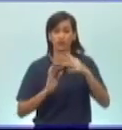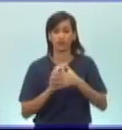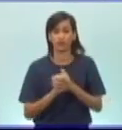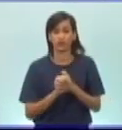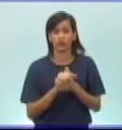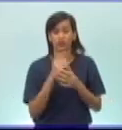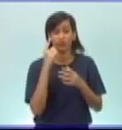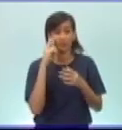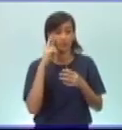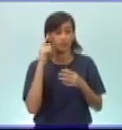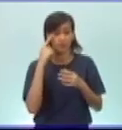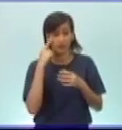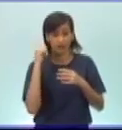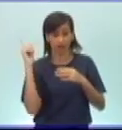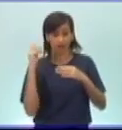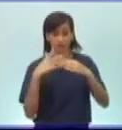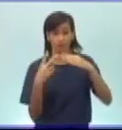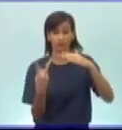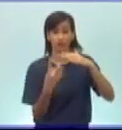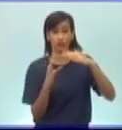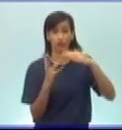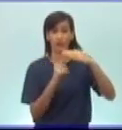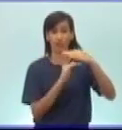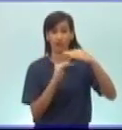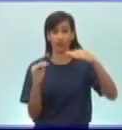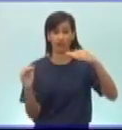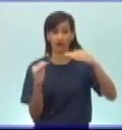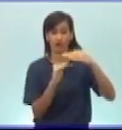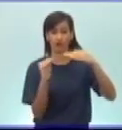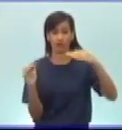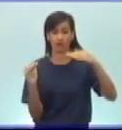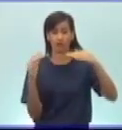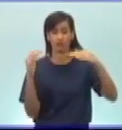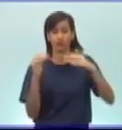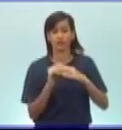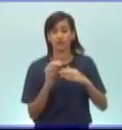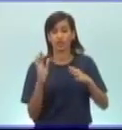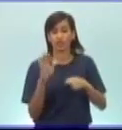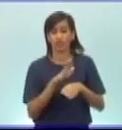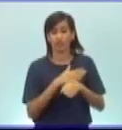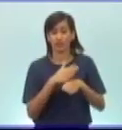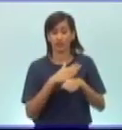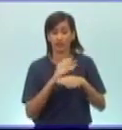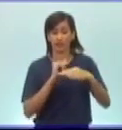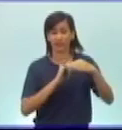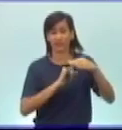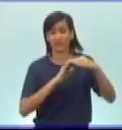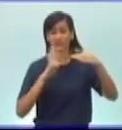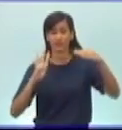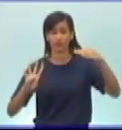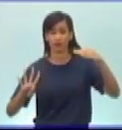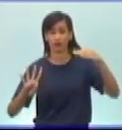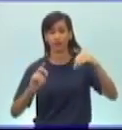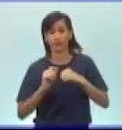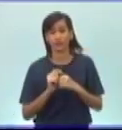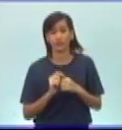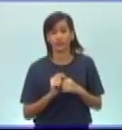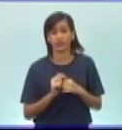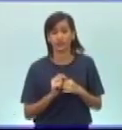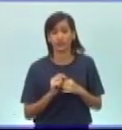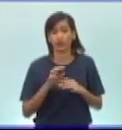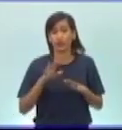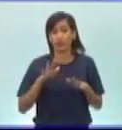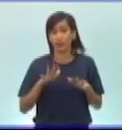son diferentes. Y aquí sí nos vamos a detener un poquito para volverlo a recordar. Tenemos entonces, nos paramos en